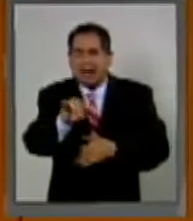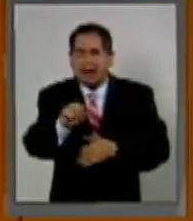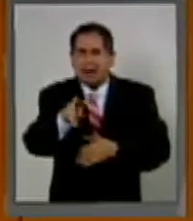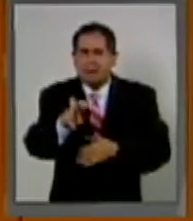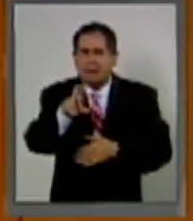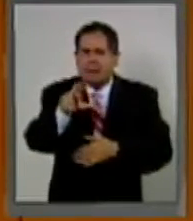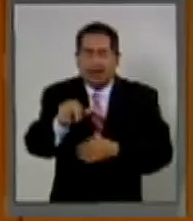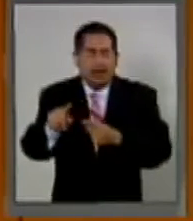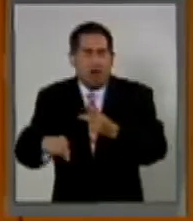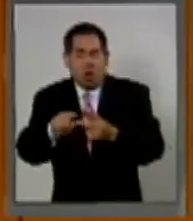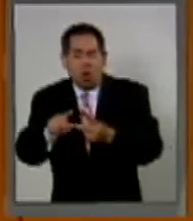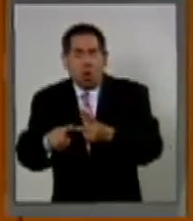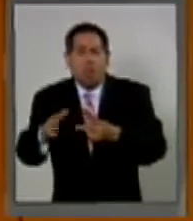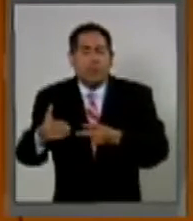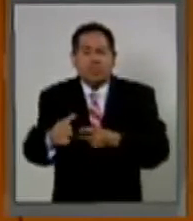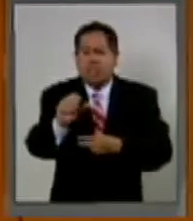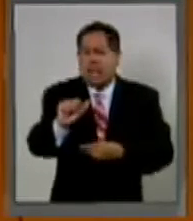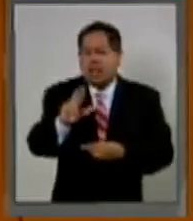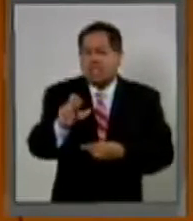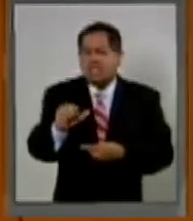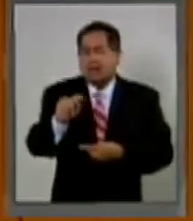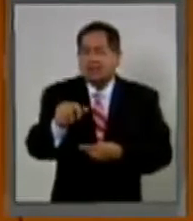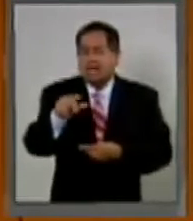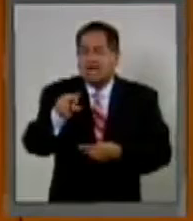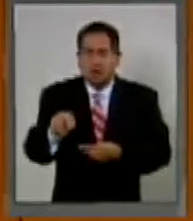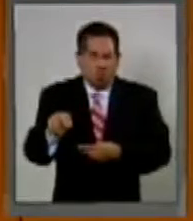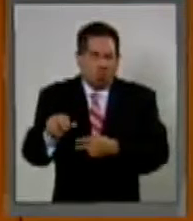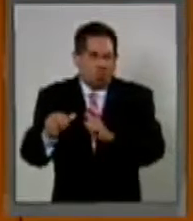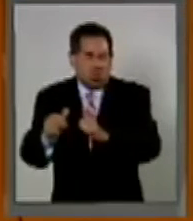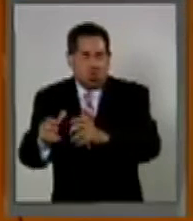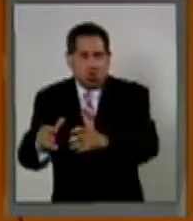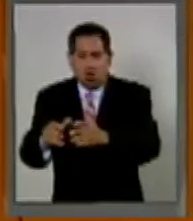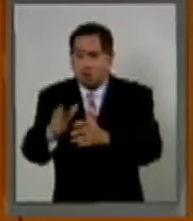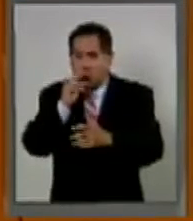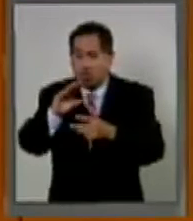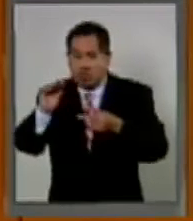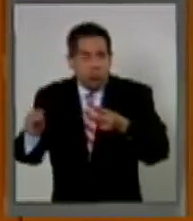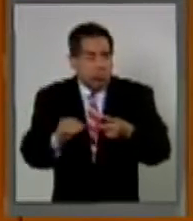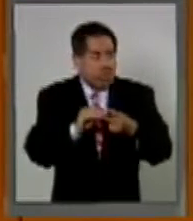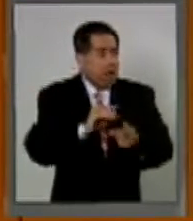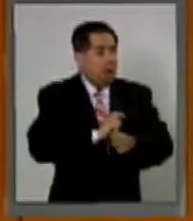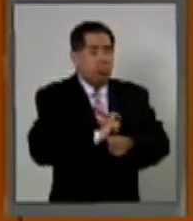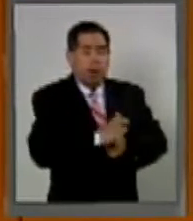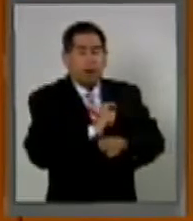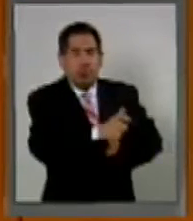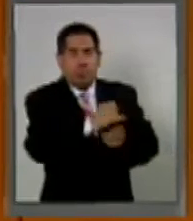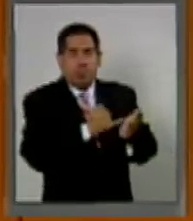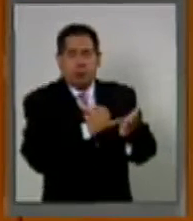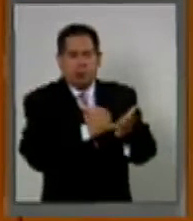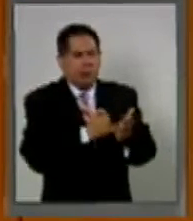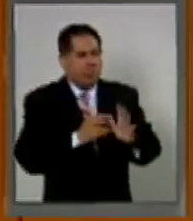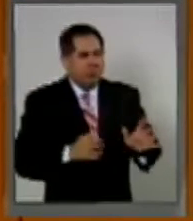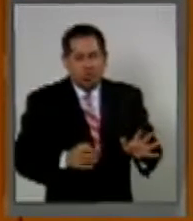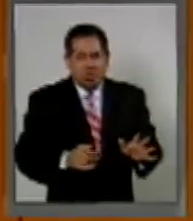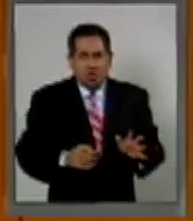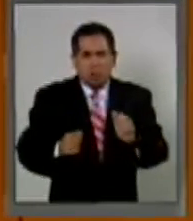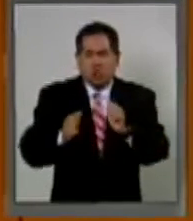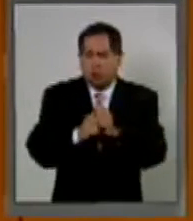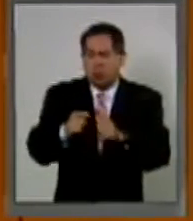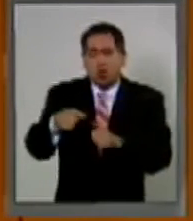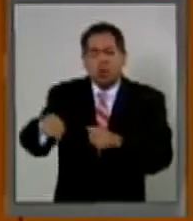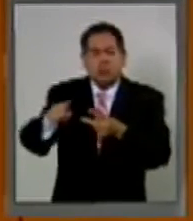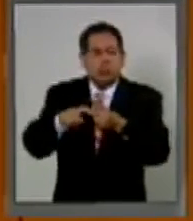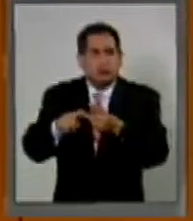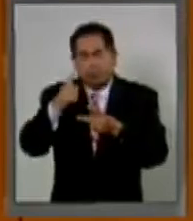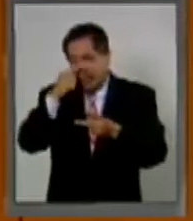artesanal no pueden ubicarse en el rumbo de la, en el rubro de la pesca denominado pesca de consumo